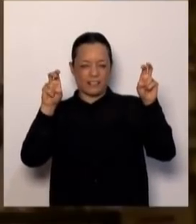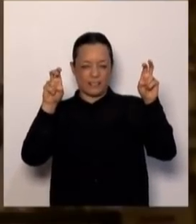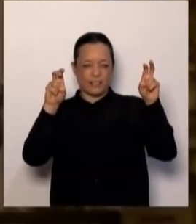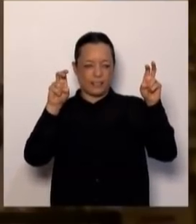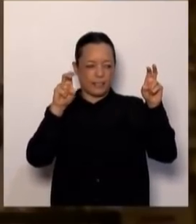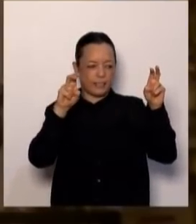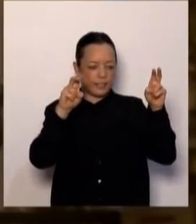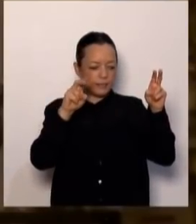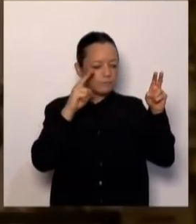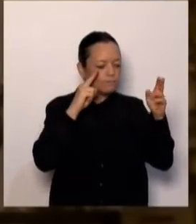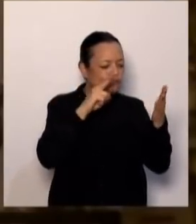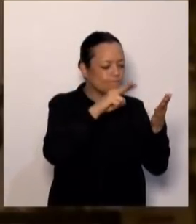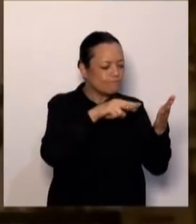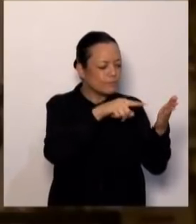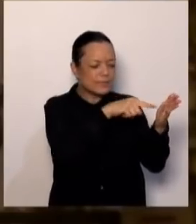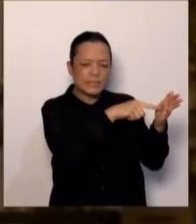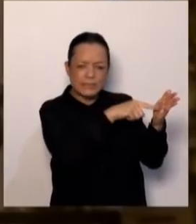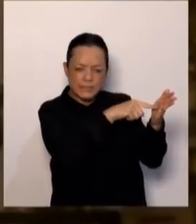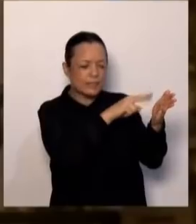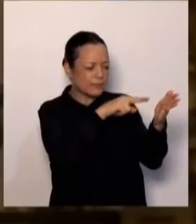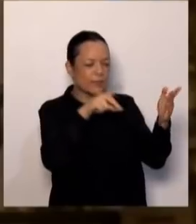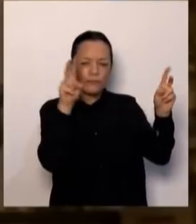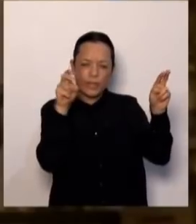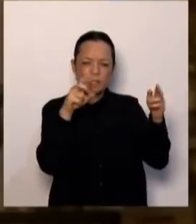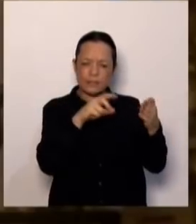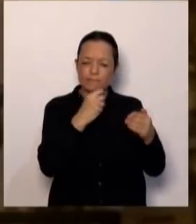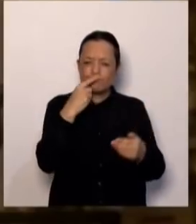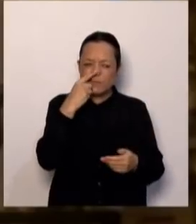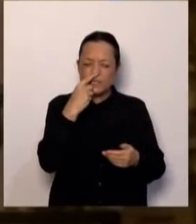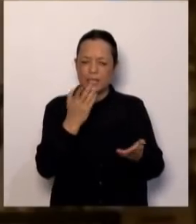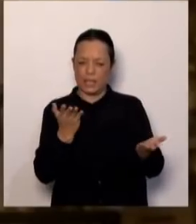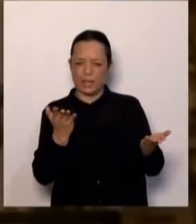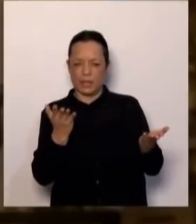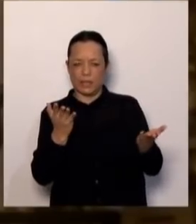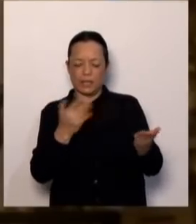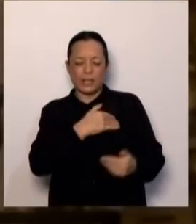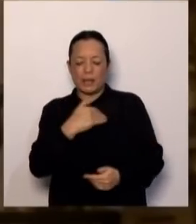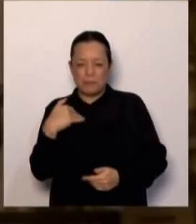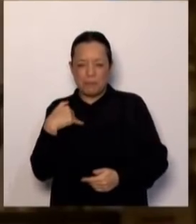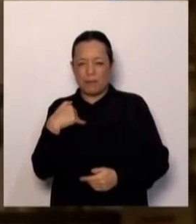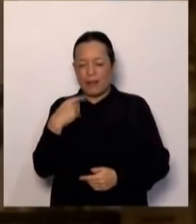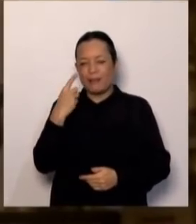porque me parece muy aplicada a lo que una madre a veces vive.